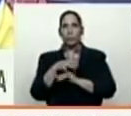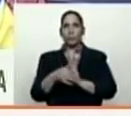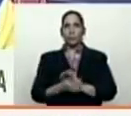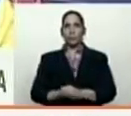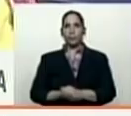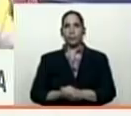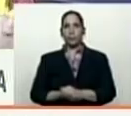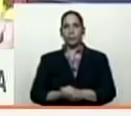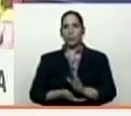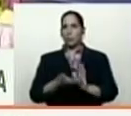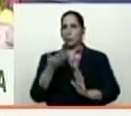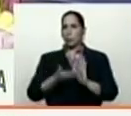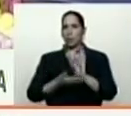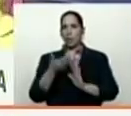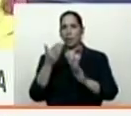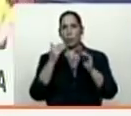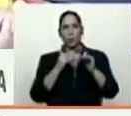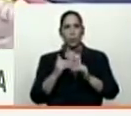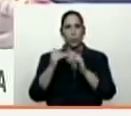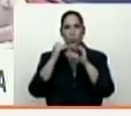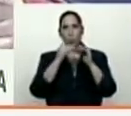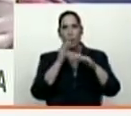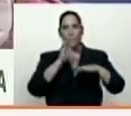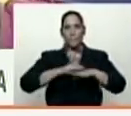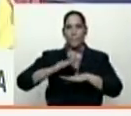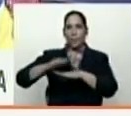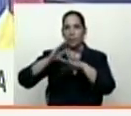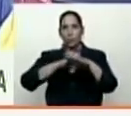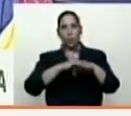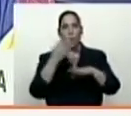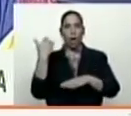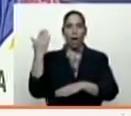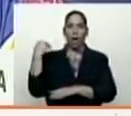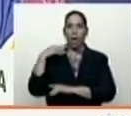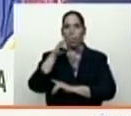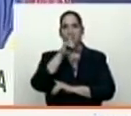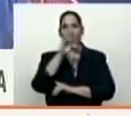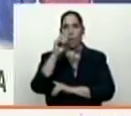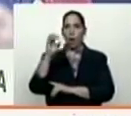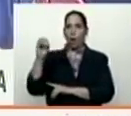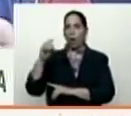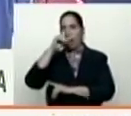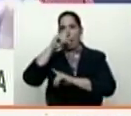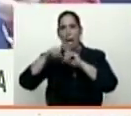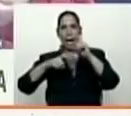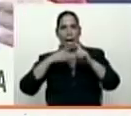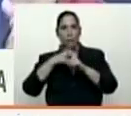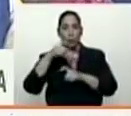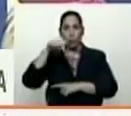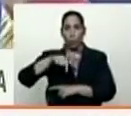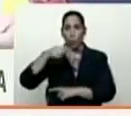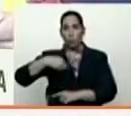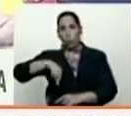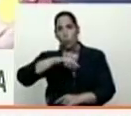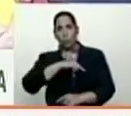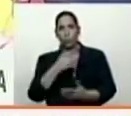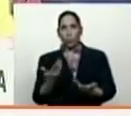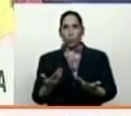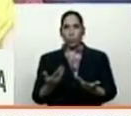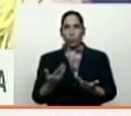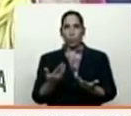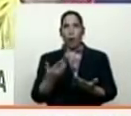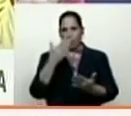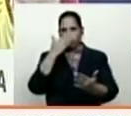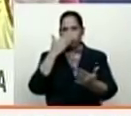proeza, parecido a lo que ocurrió aquí hace 200 años. Porque hoy nosotros nos estamos